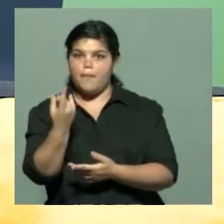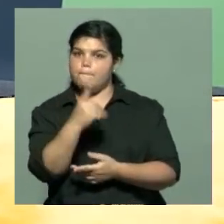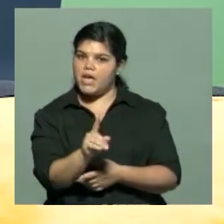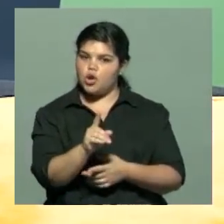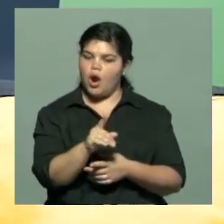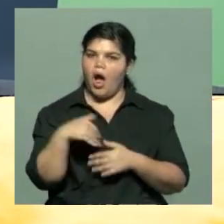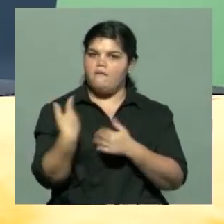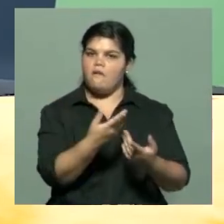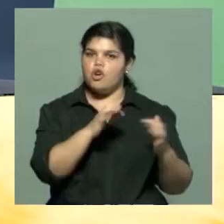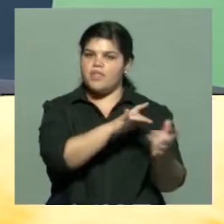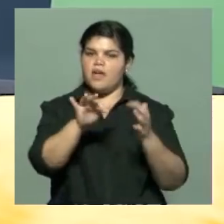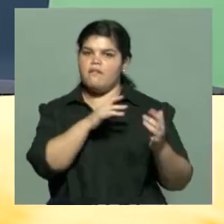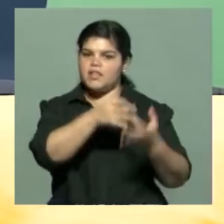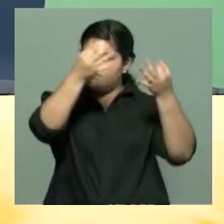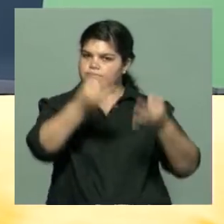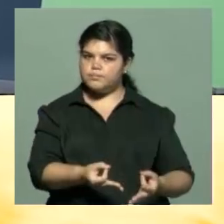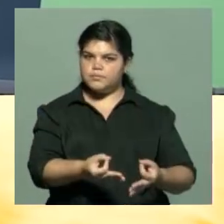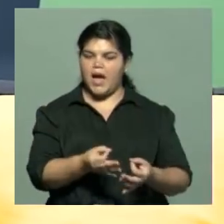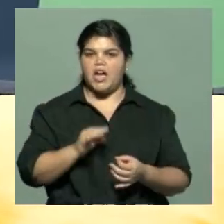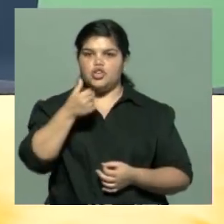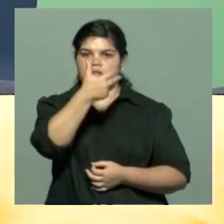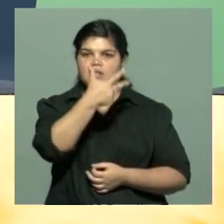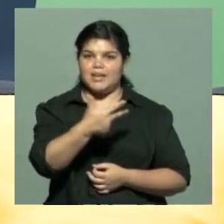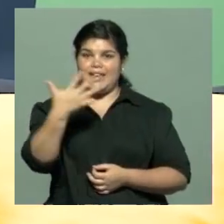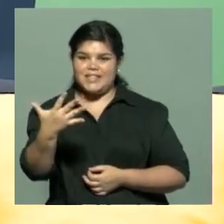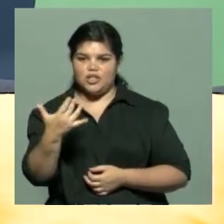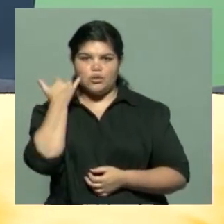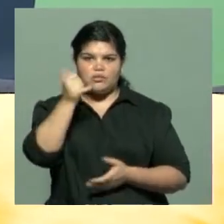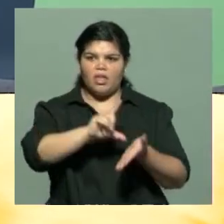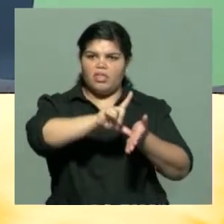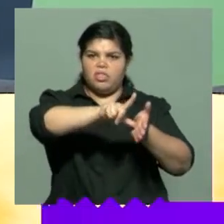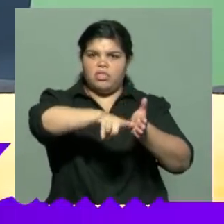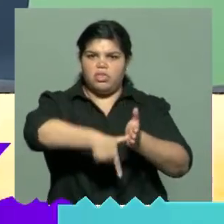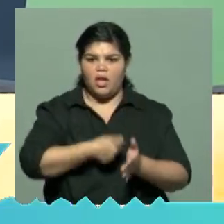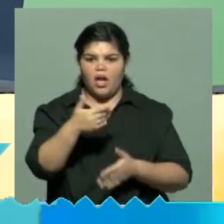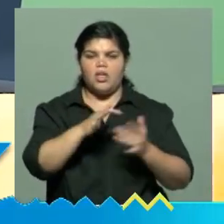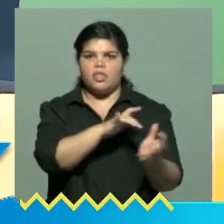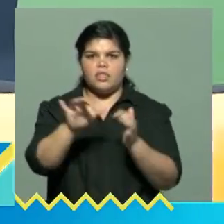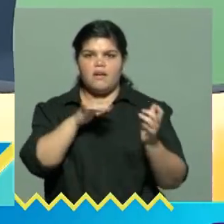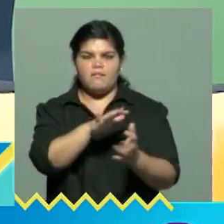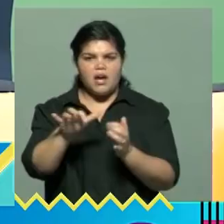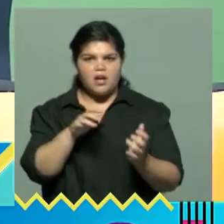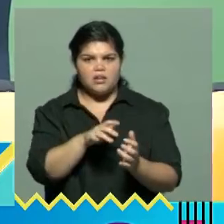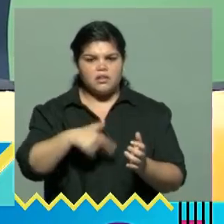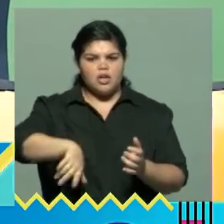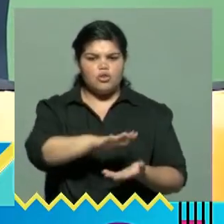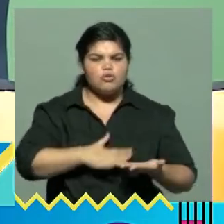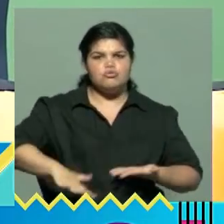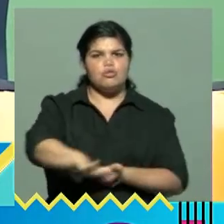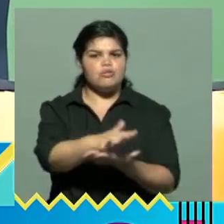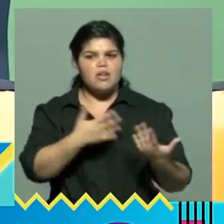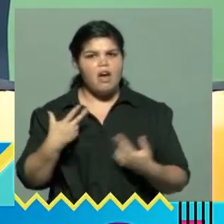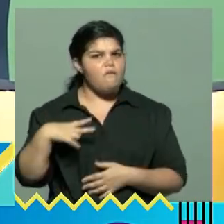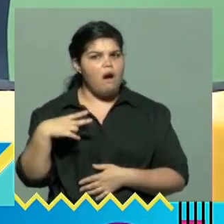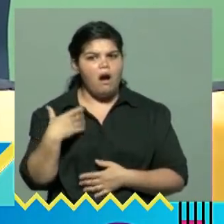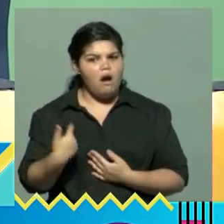los debates maduros. Hace 35 años que venimos postergando un debate muy sensible que como sociedad nos debemos,